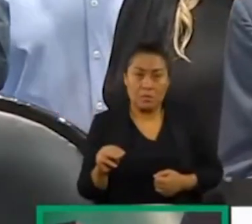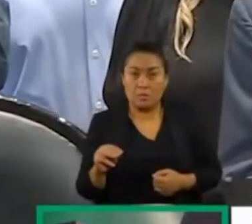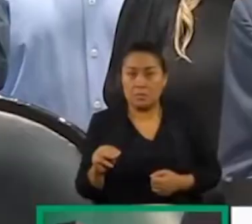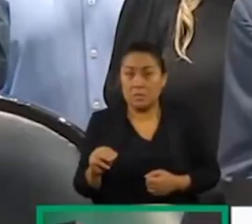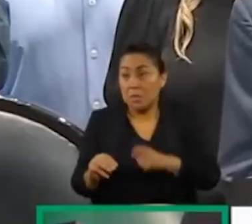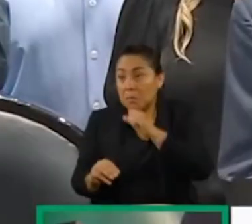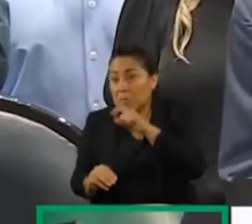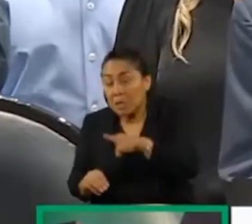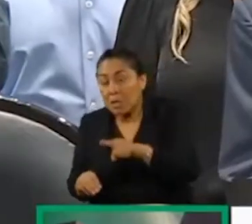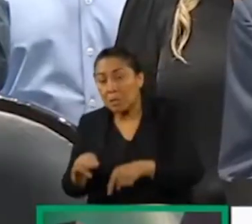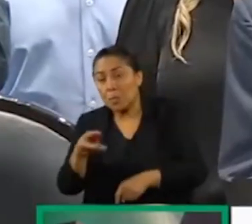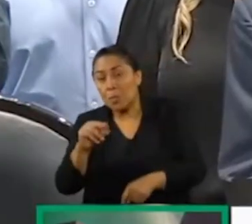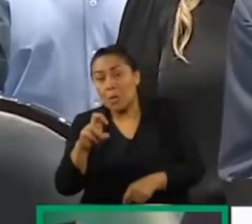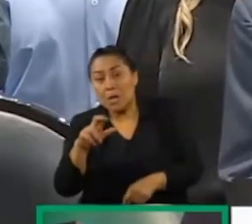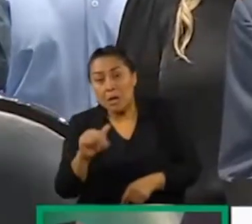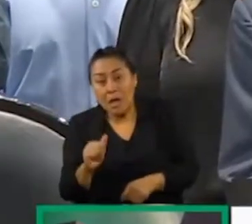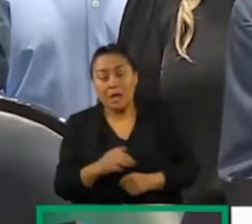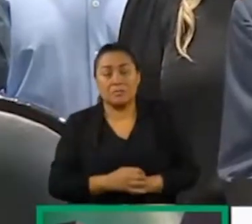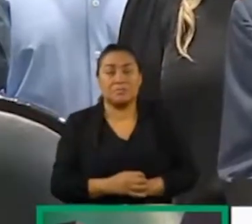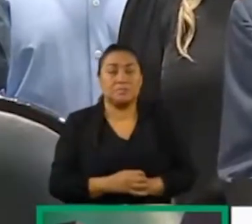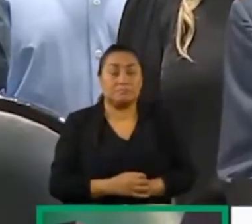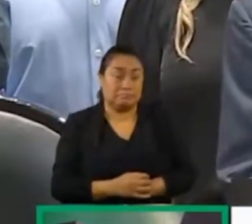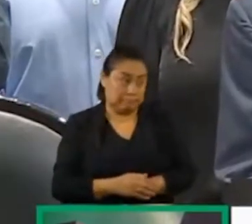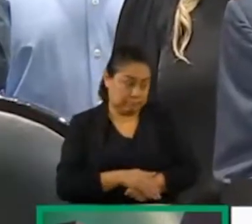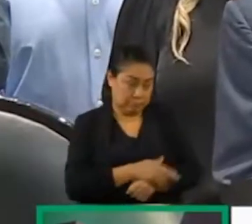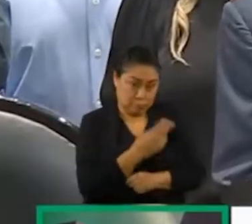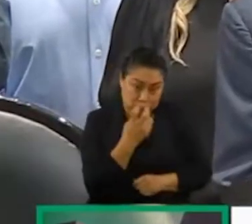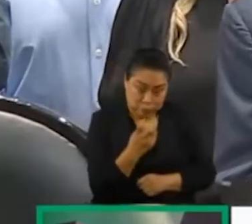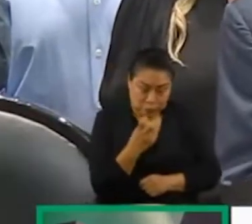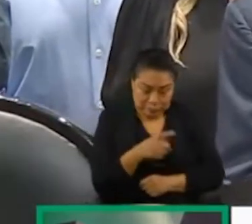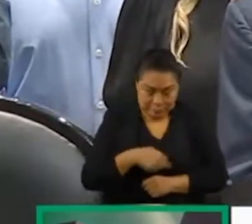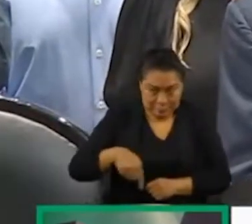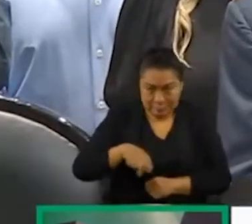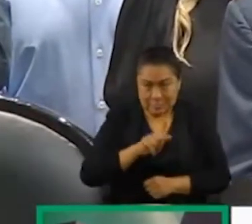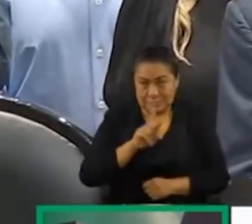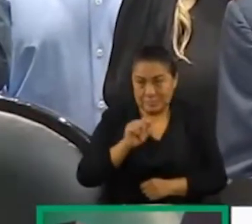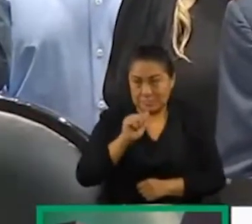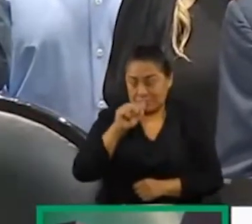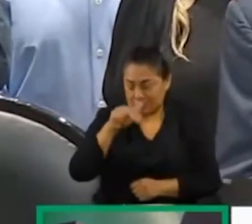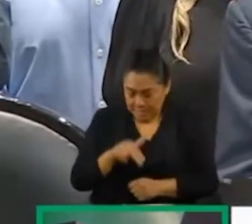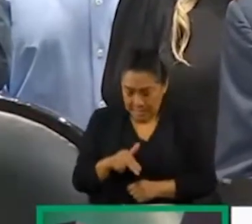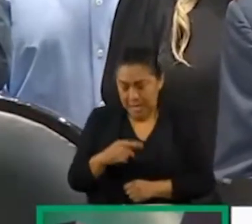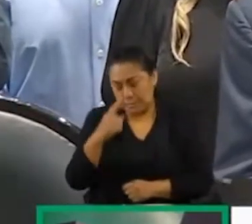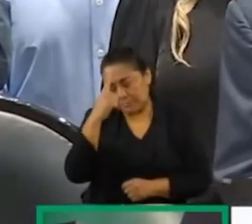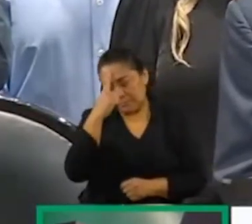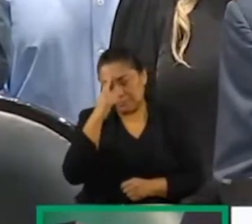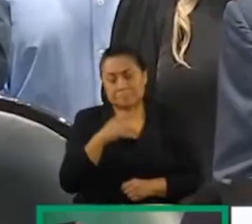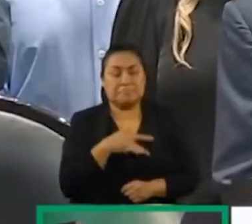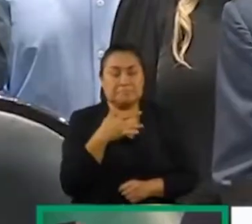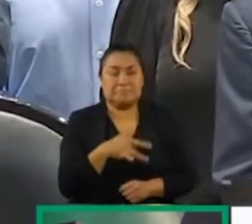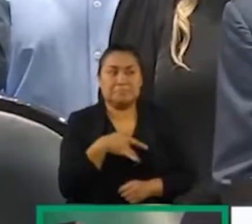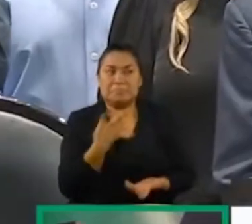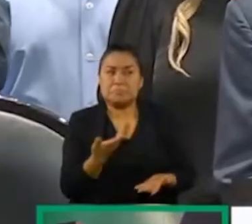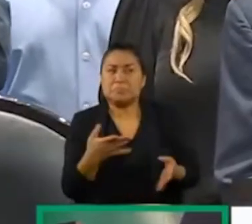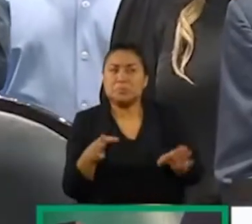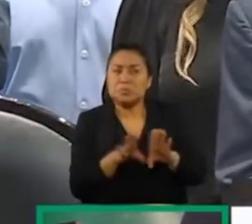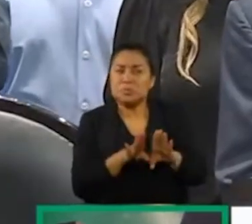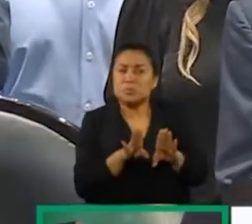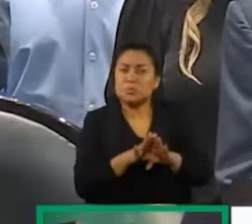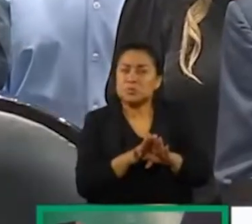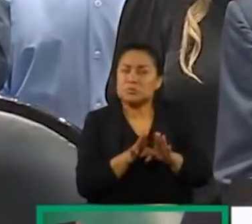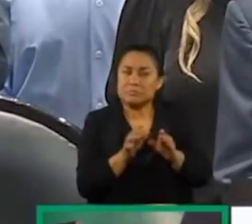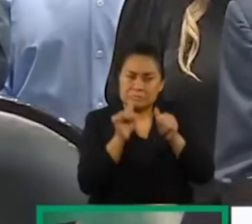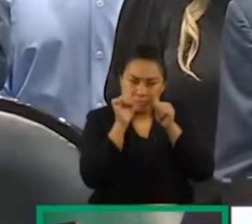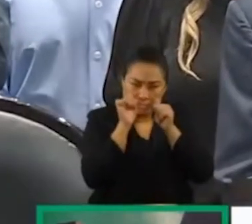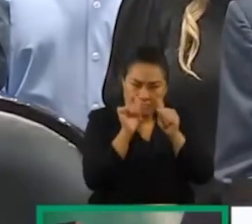Por eso, Acción Nacional, creemos que el camino correcto no